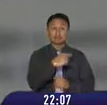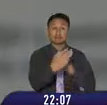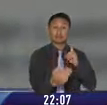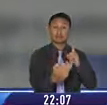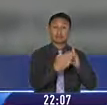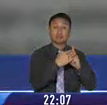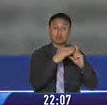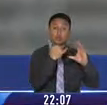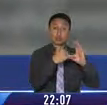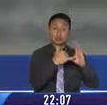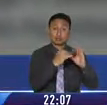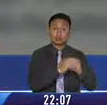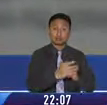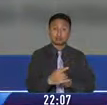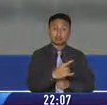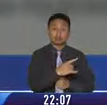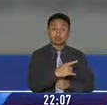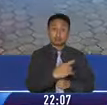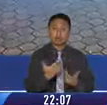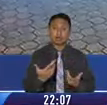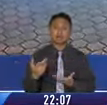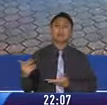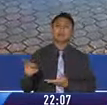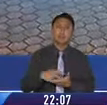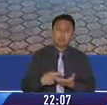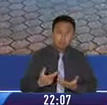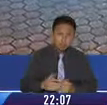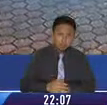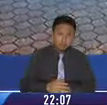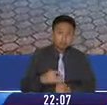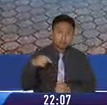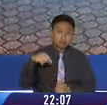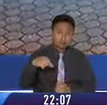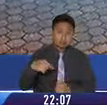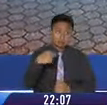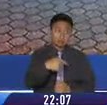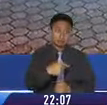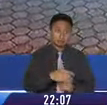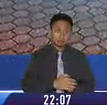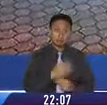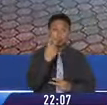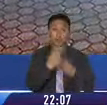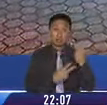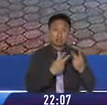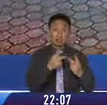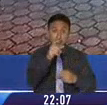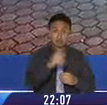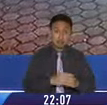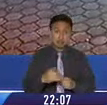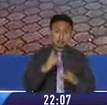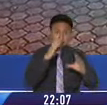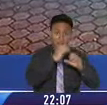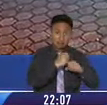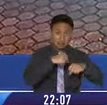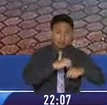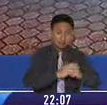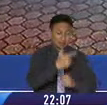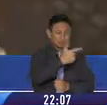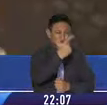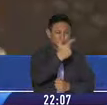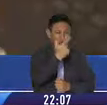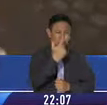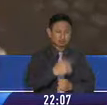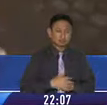donde de forma amenazante piden colaboración. Los delincuentes van más allá, realizan visitas intimidantes en horas de la noche y madrugada.